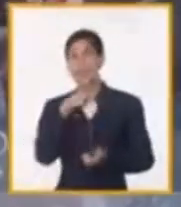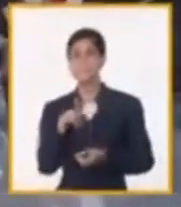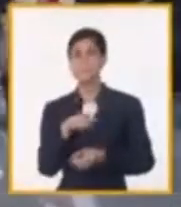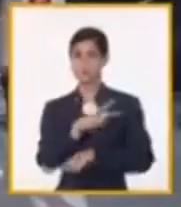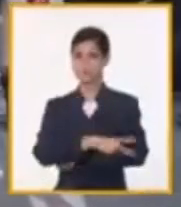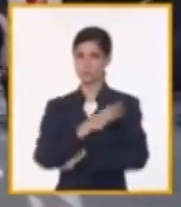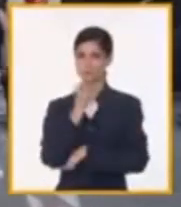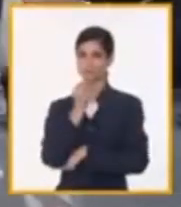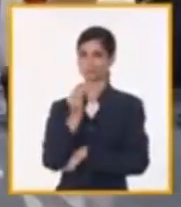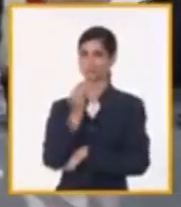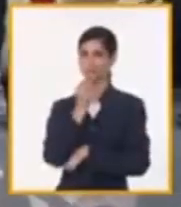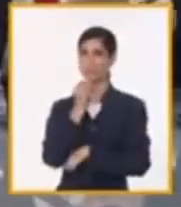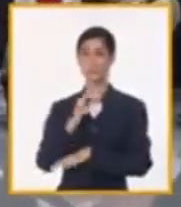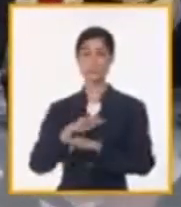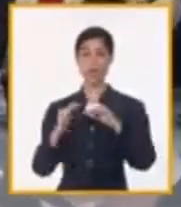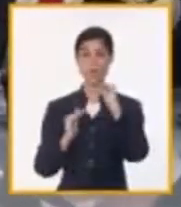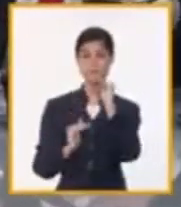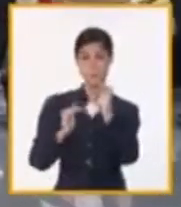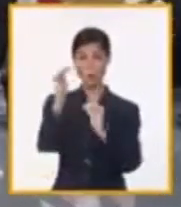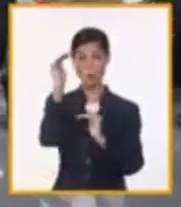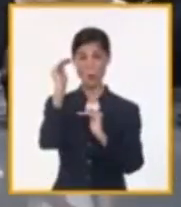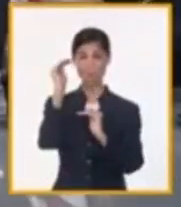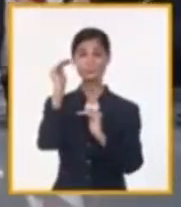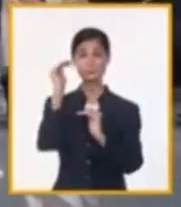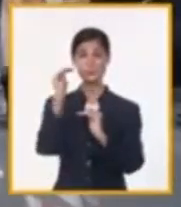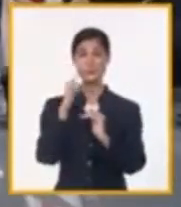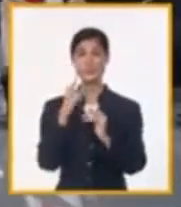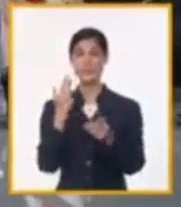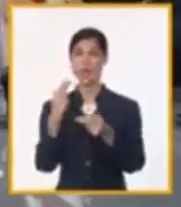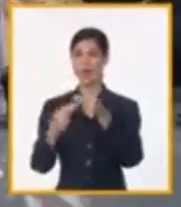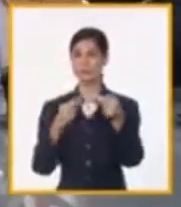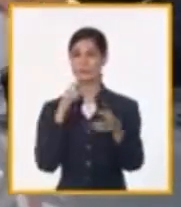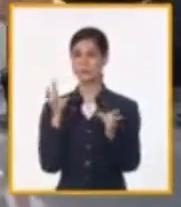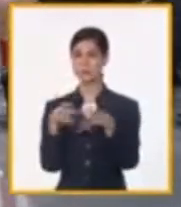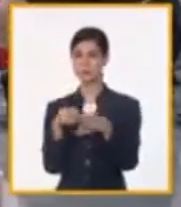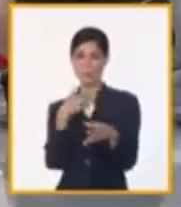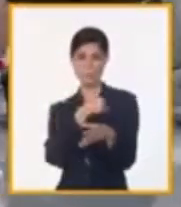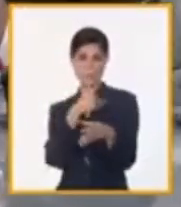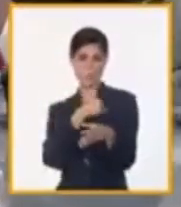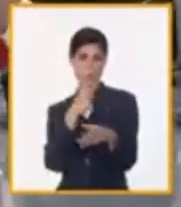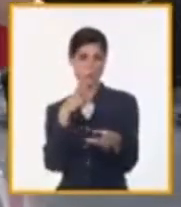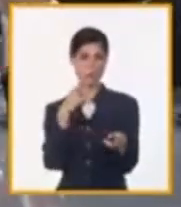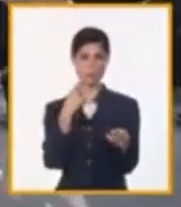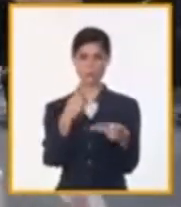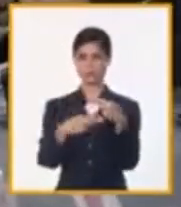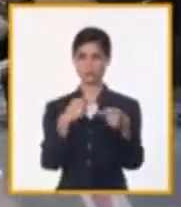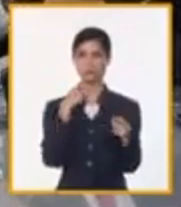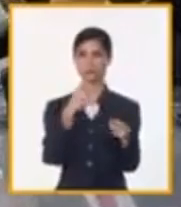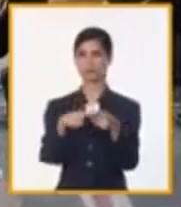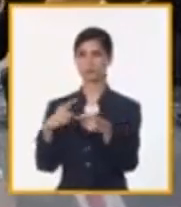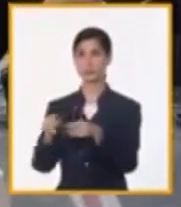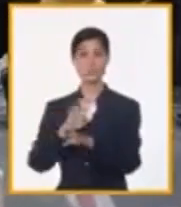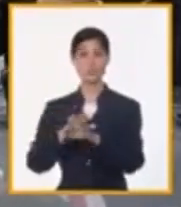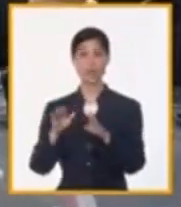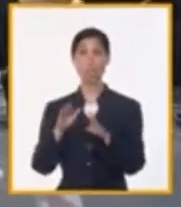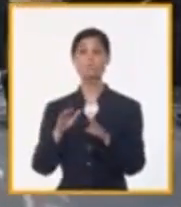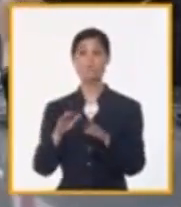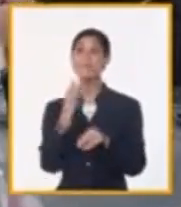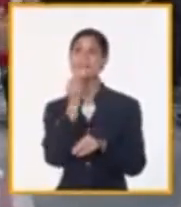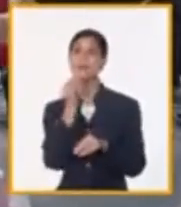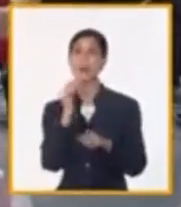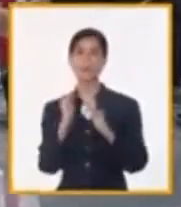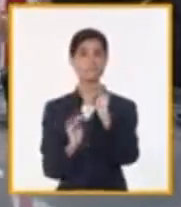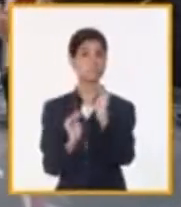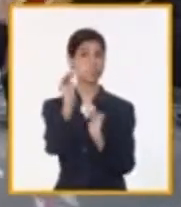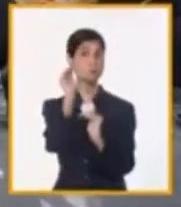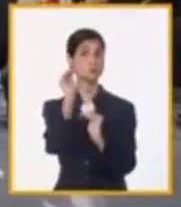está muy por encima en cuanto a las acciones militares vaya como que hisbol se ha quedado como que sin